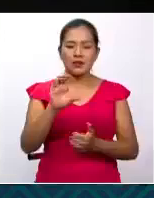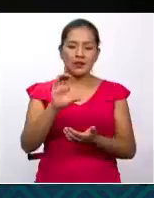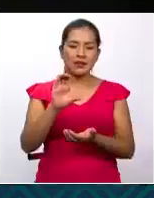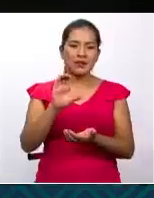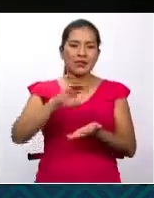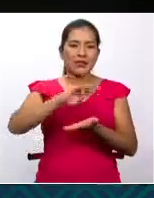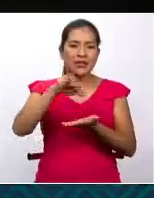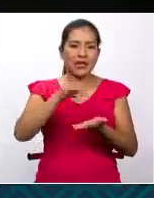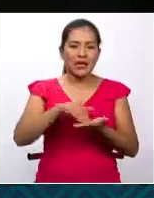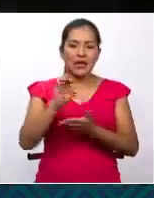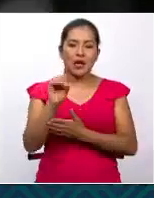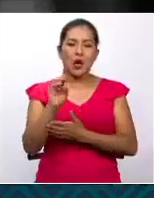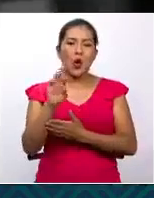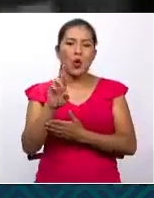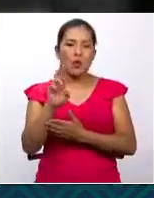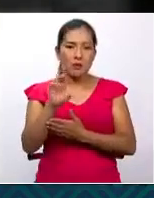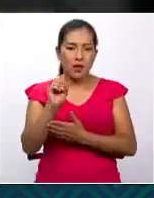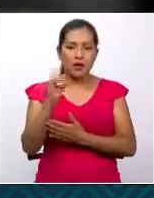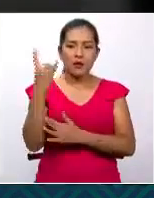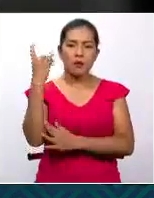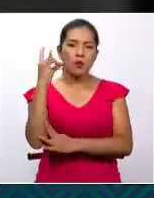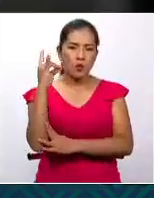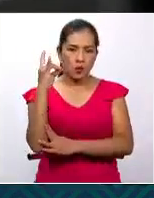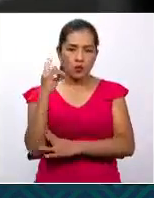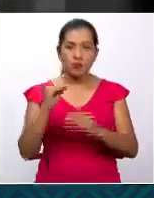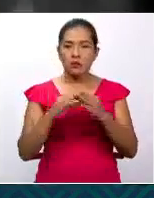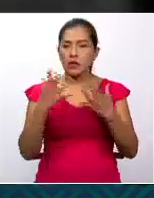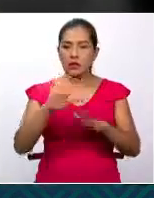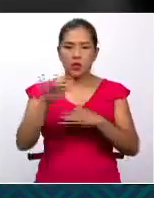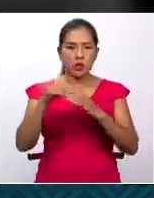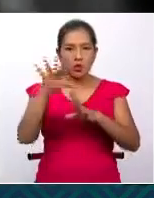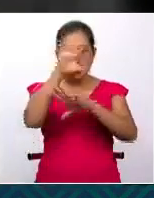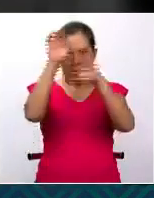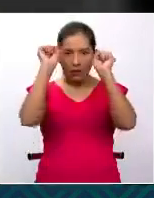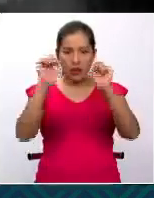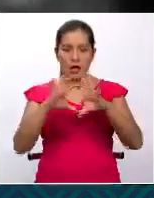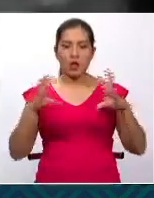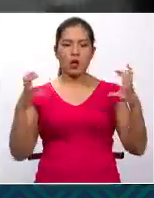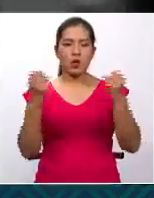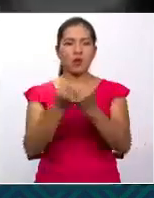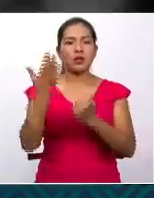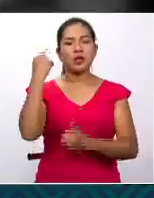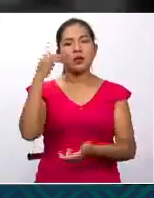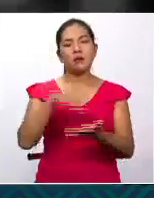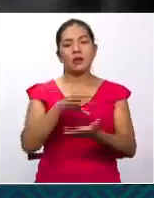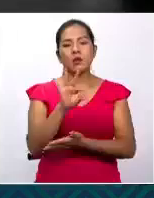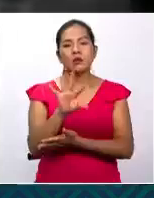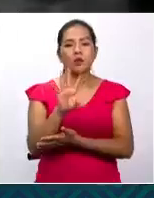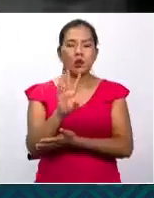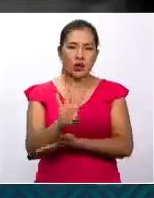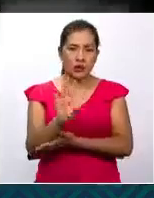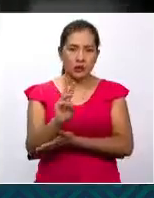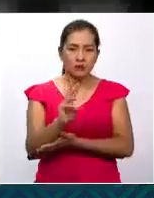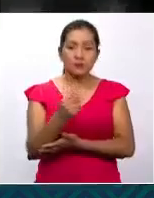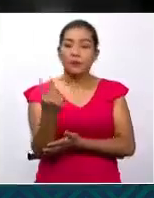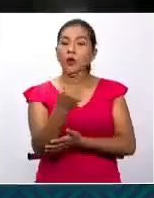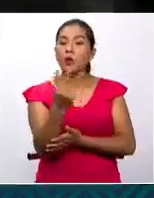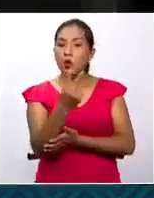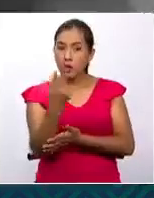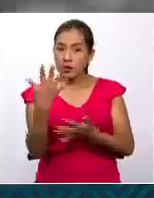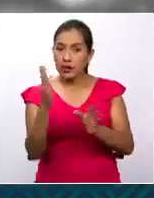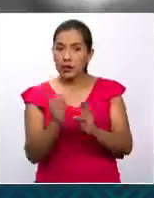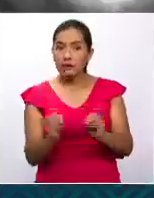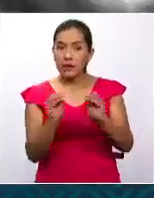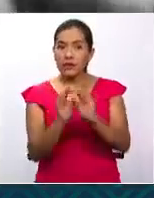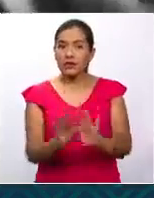tesis políticas de Pulacayo, aprobadas en el Congreso Minero de 1946. Dos hombres destacaron en las luchas